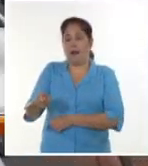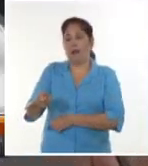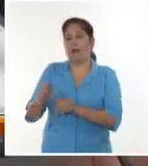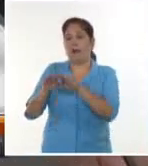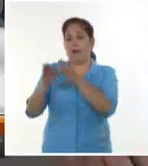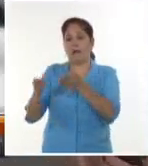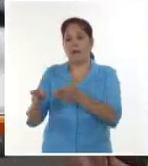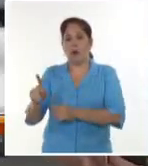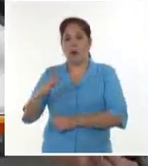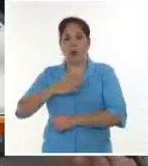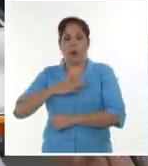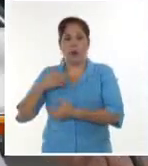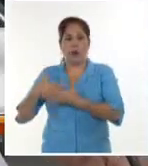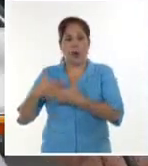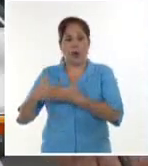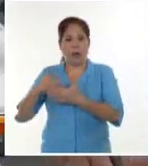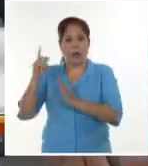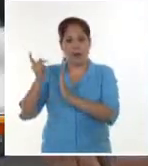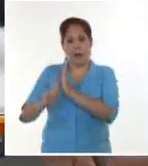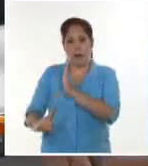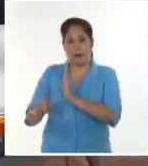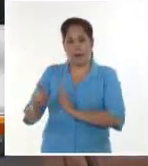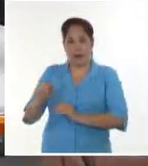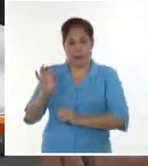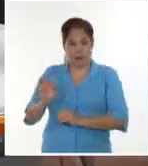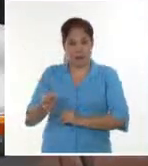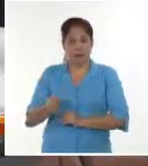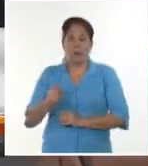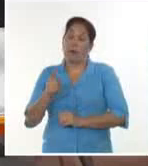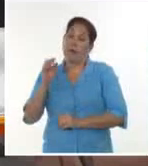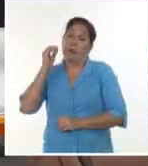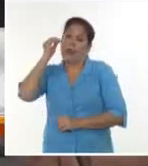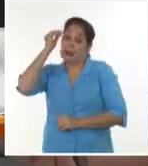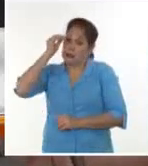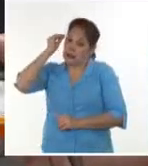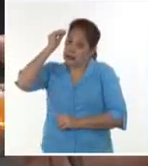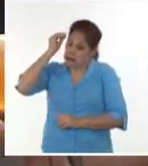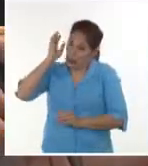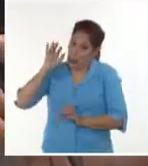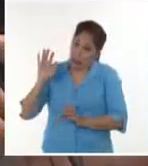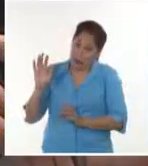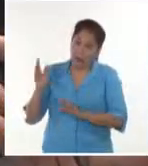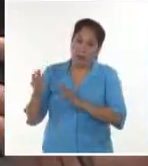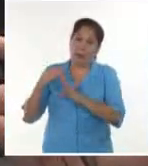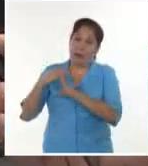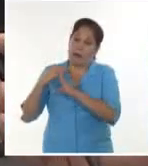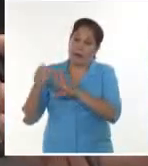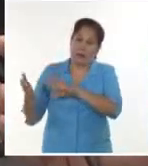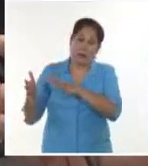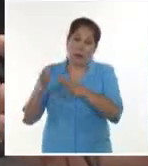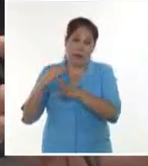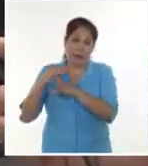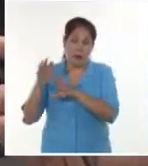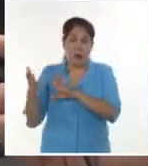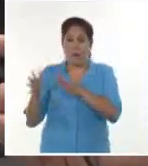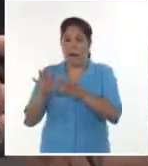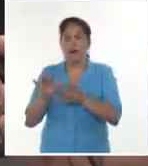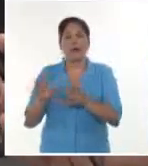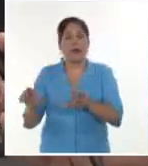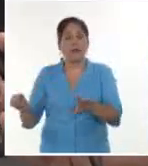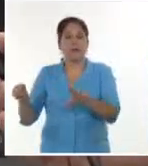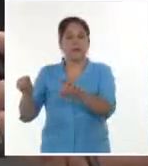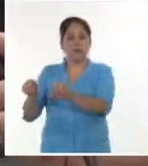1 de la termoeléctrica Lidio Ramón Pérez de Felto. Estamos estimando que antes del mediodía ya la unidad se nos debe